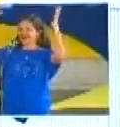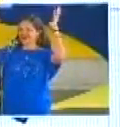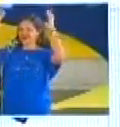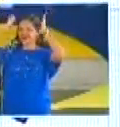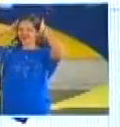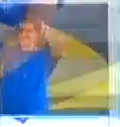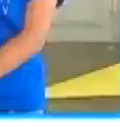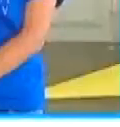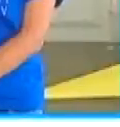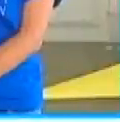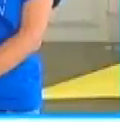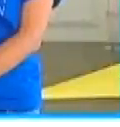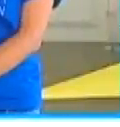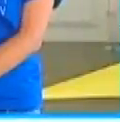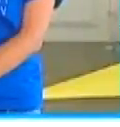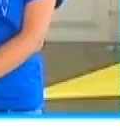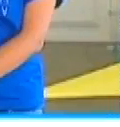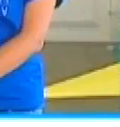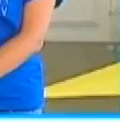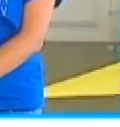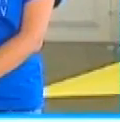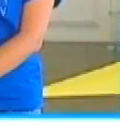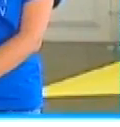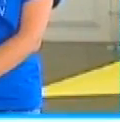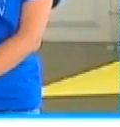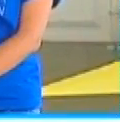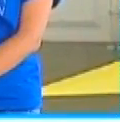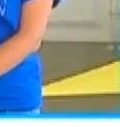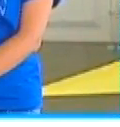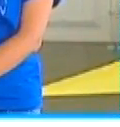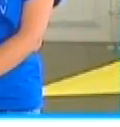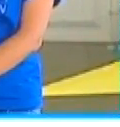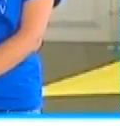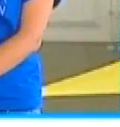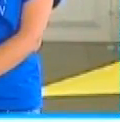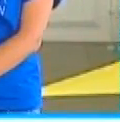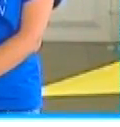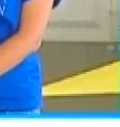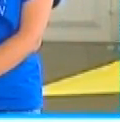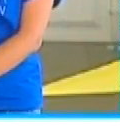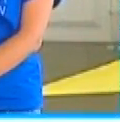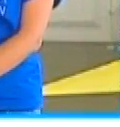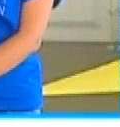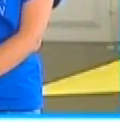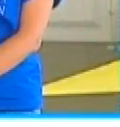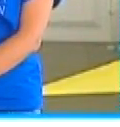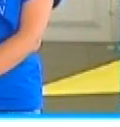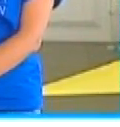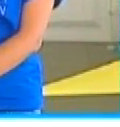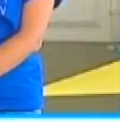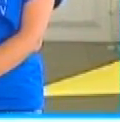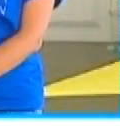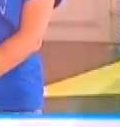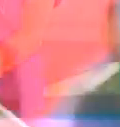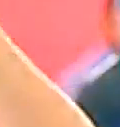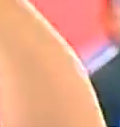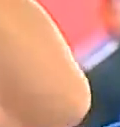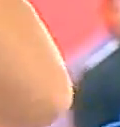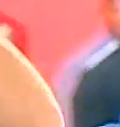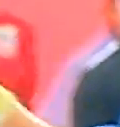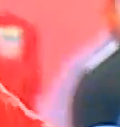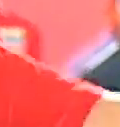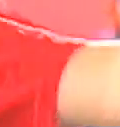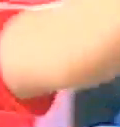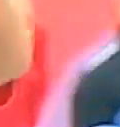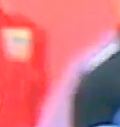Adelante, por favor. Soy candidato número 4 para el sector con discapacidad y una de las propuestas que hemos movido a nivel nacional,